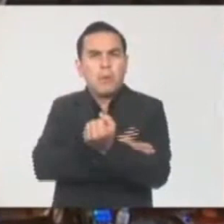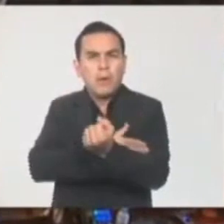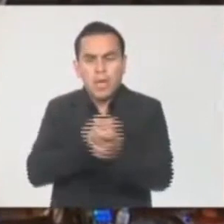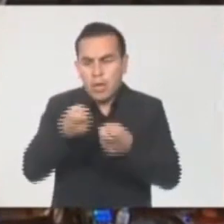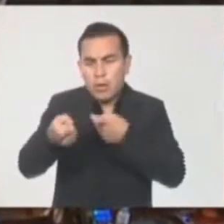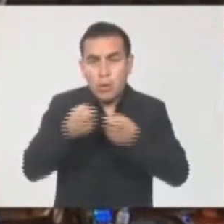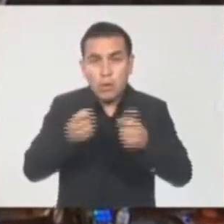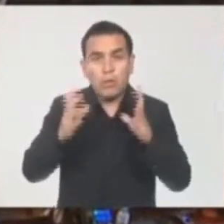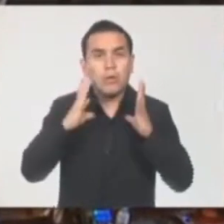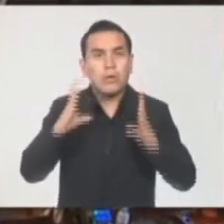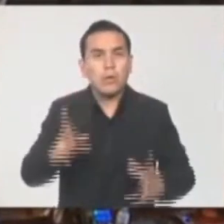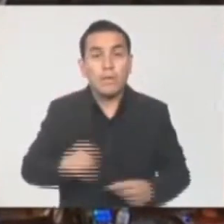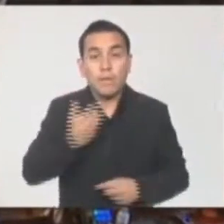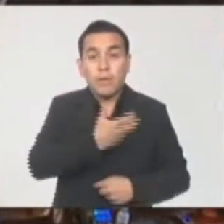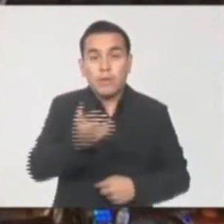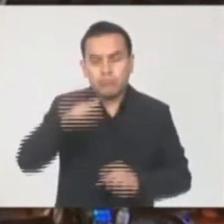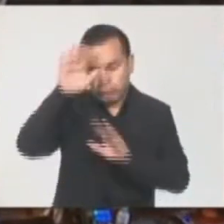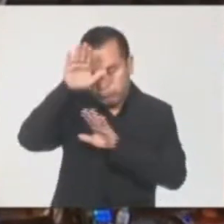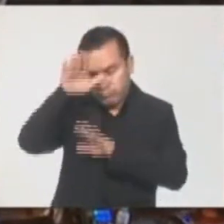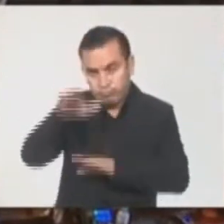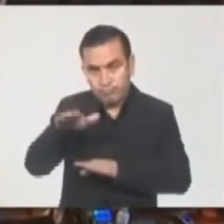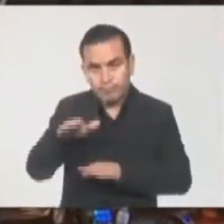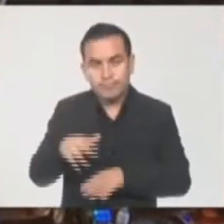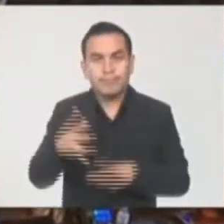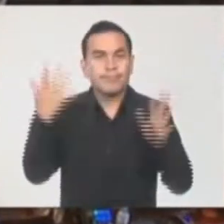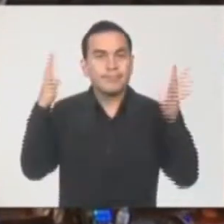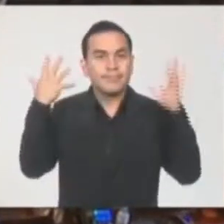que el gobierno obedece.